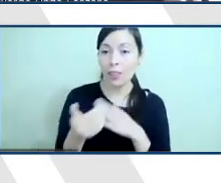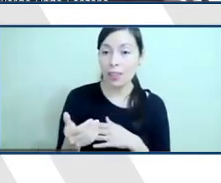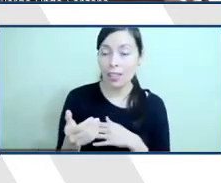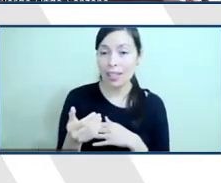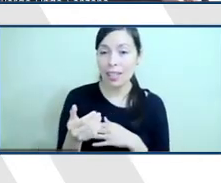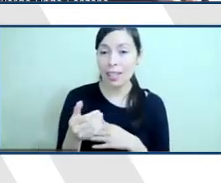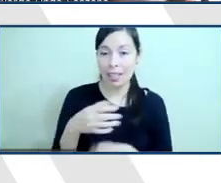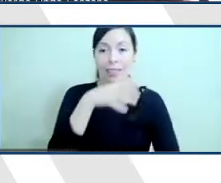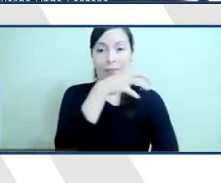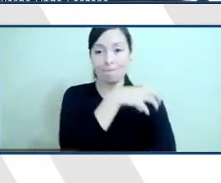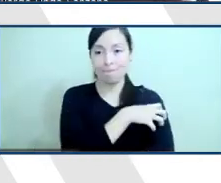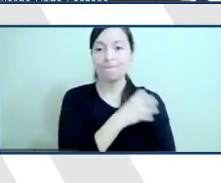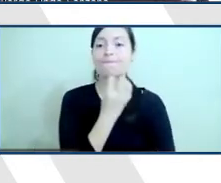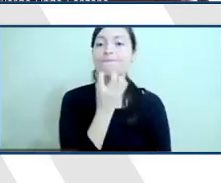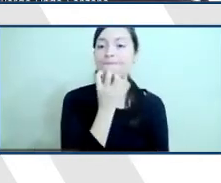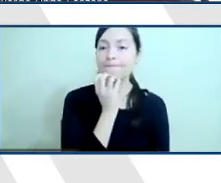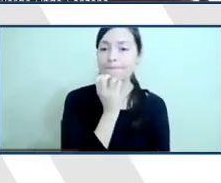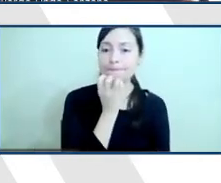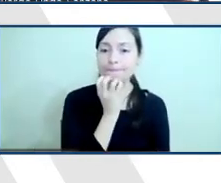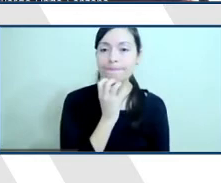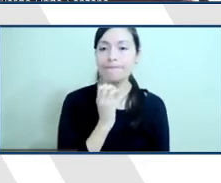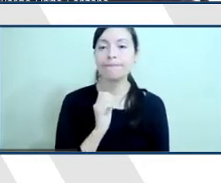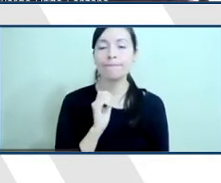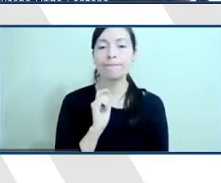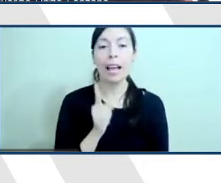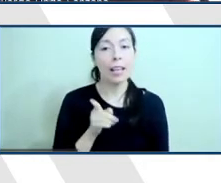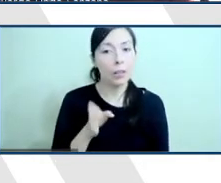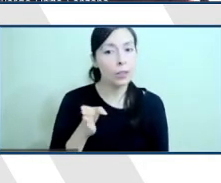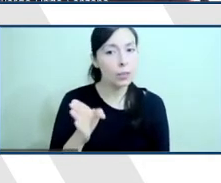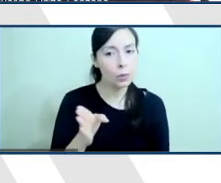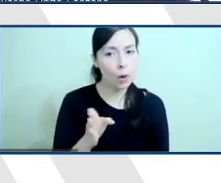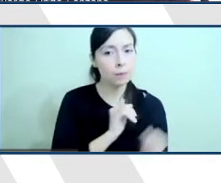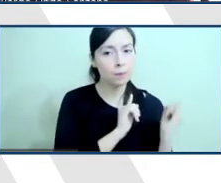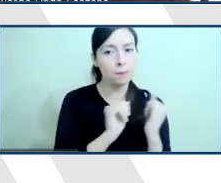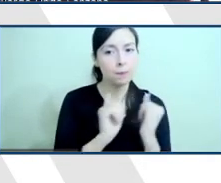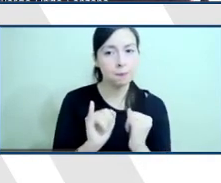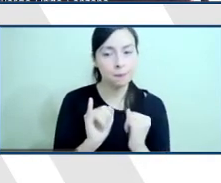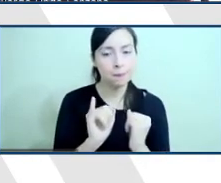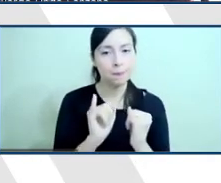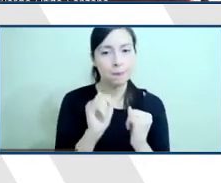de Antofagasta. Y continúa en su reporte